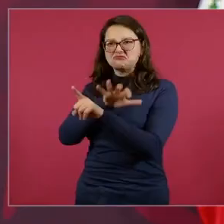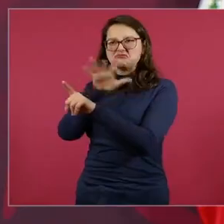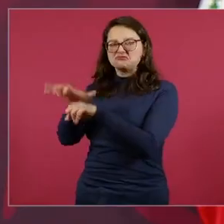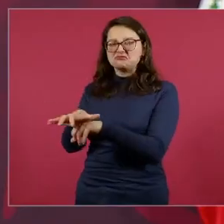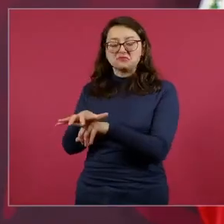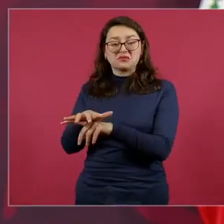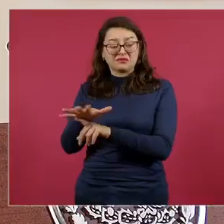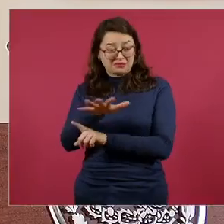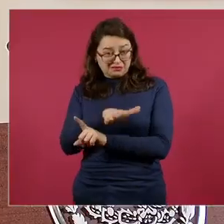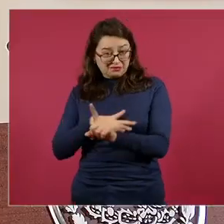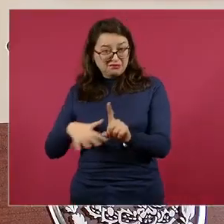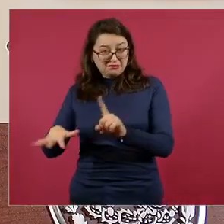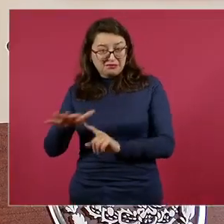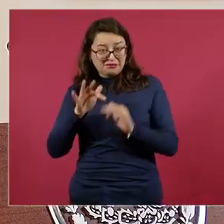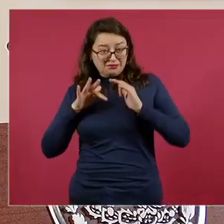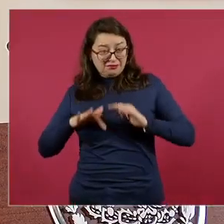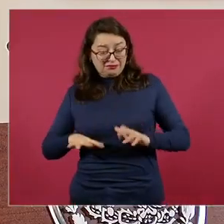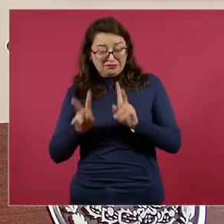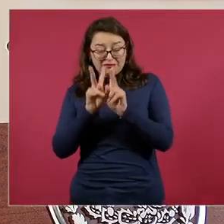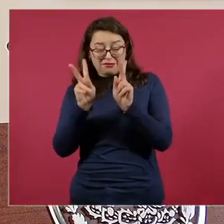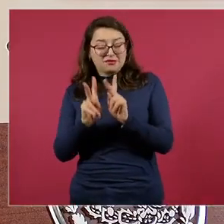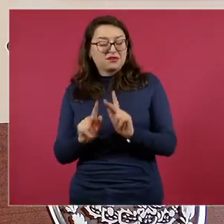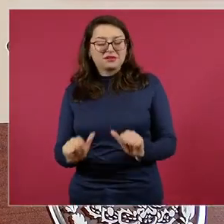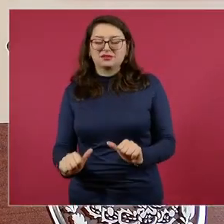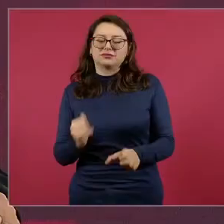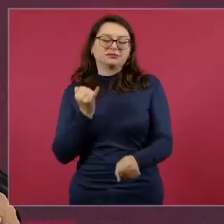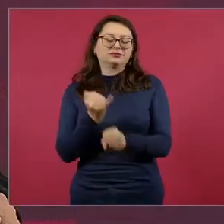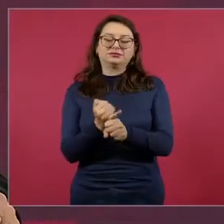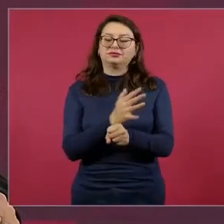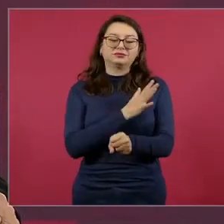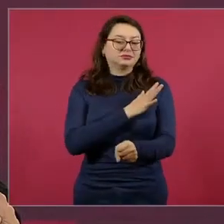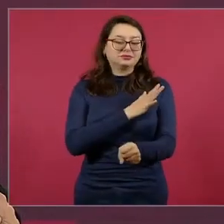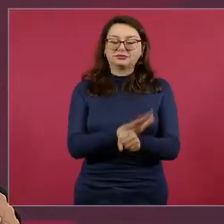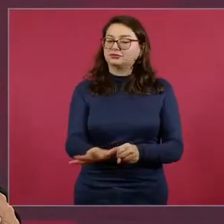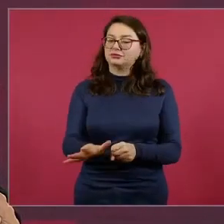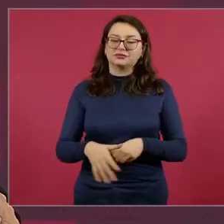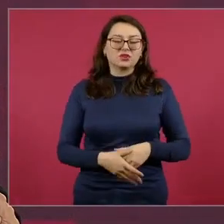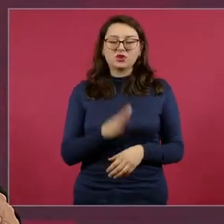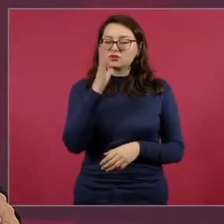vivir en una sociedad mejor. Nunca,